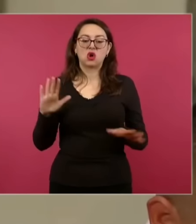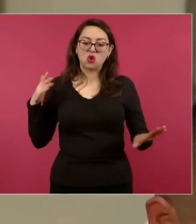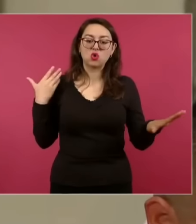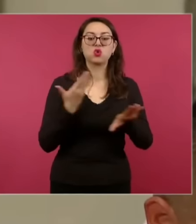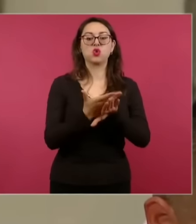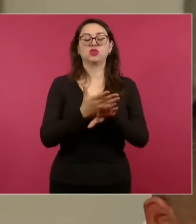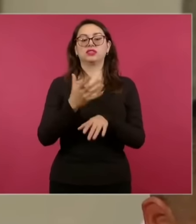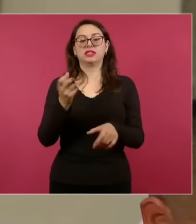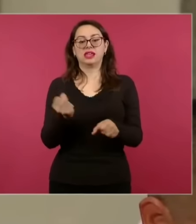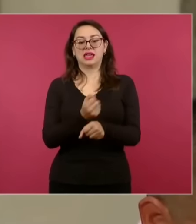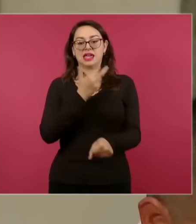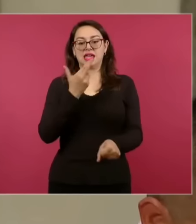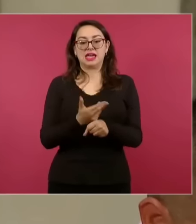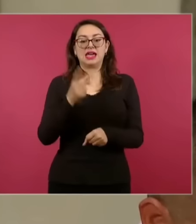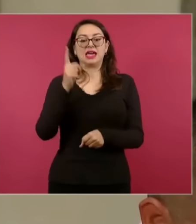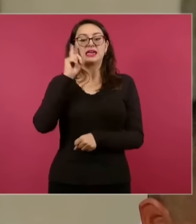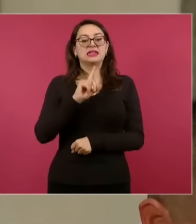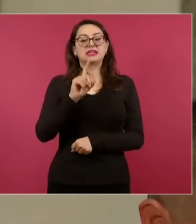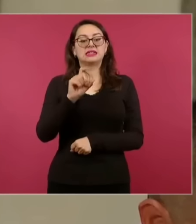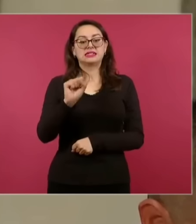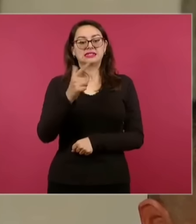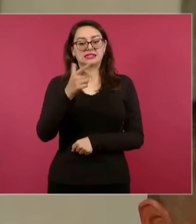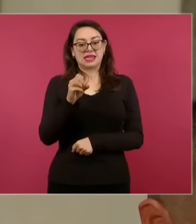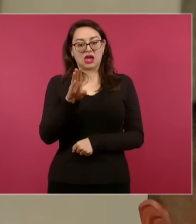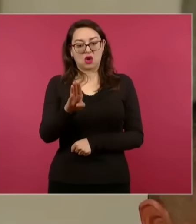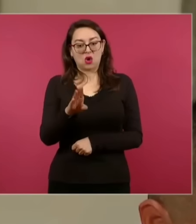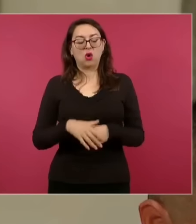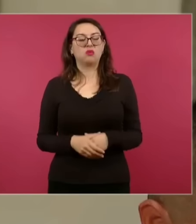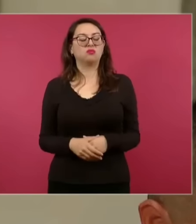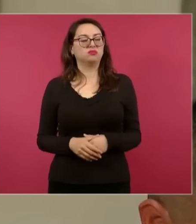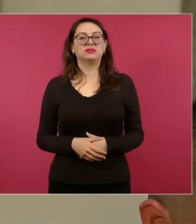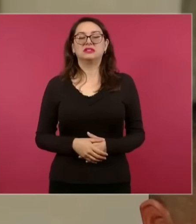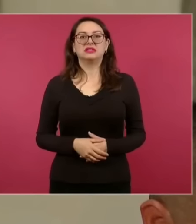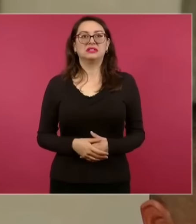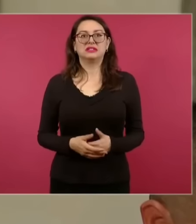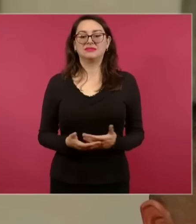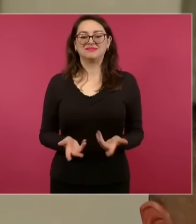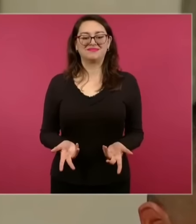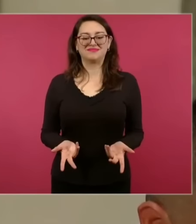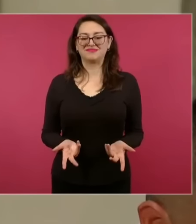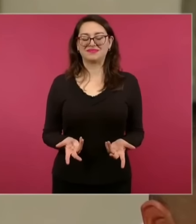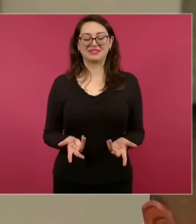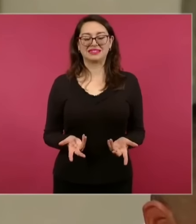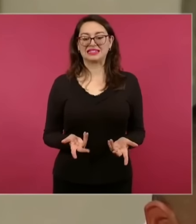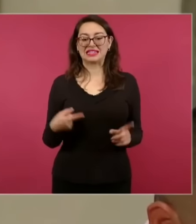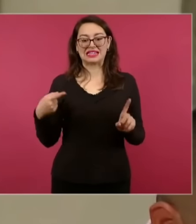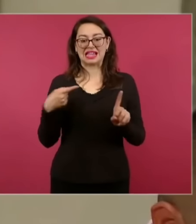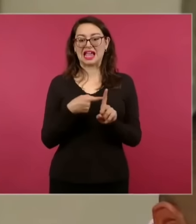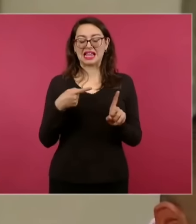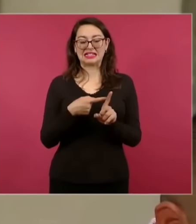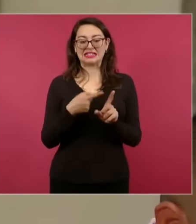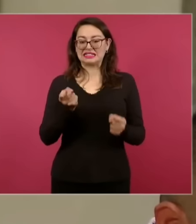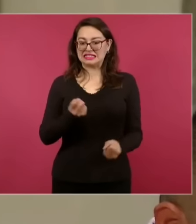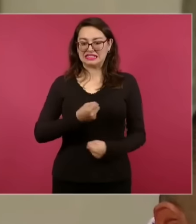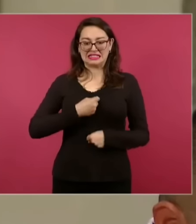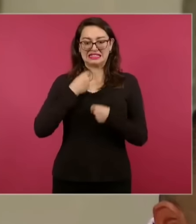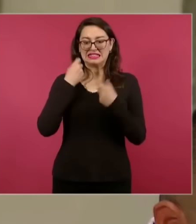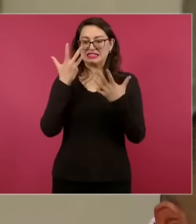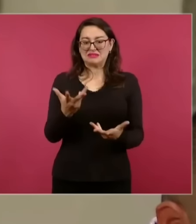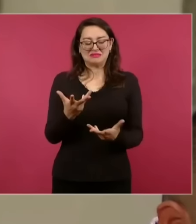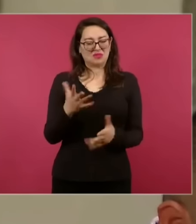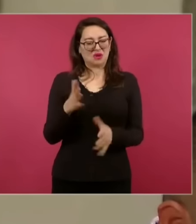de Gobernación, Luisa María Alcalde. Habla de una manera muy